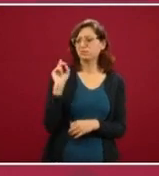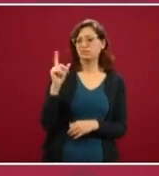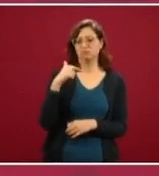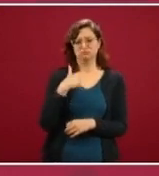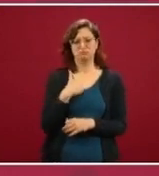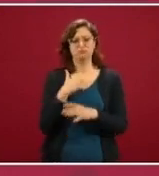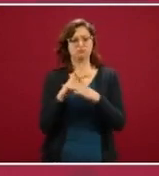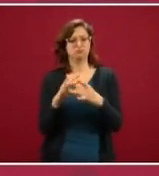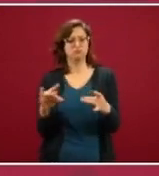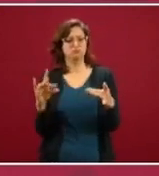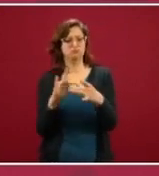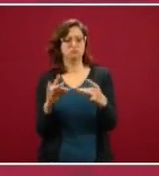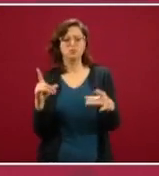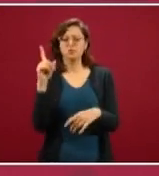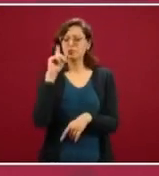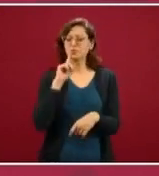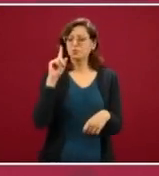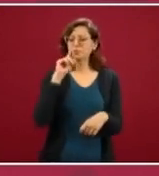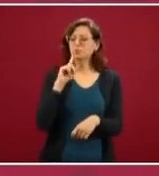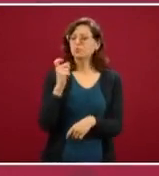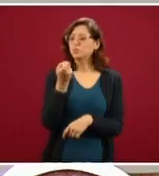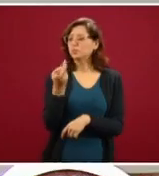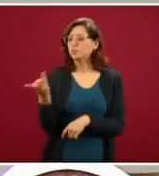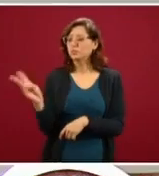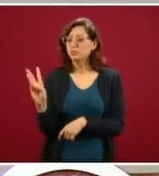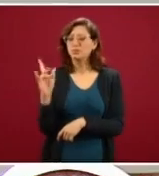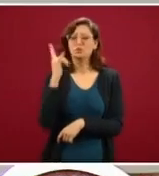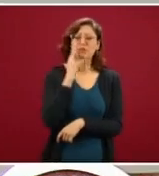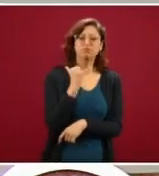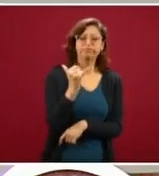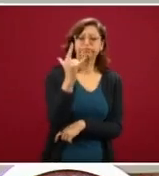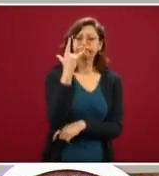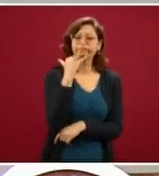de todas las mujeres que han luchado